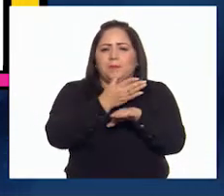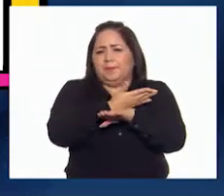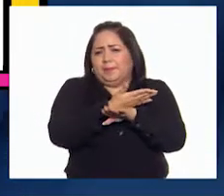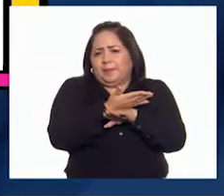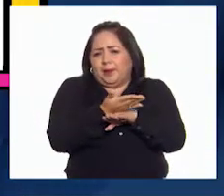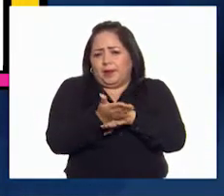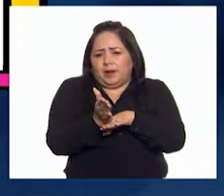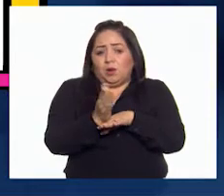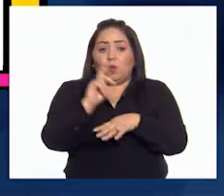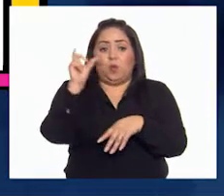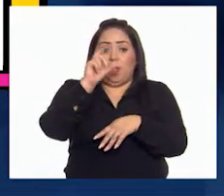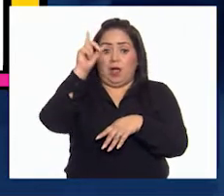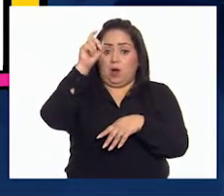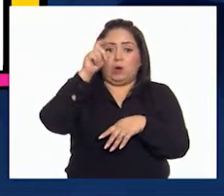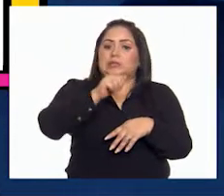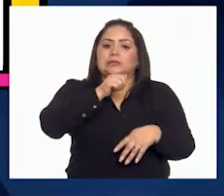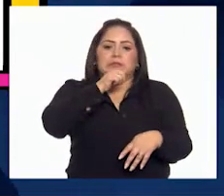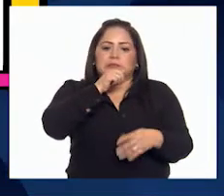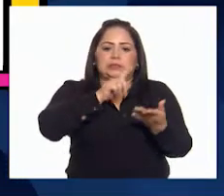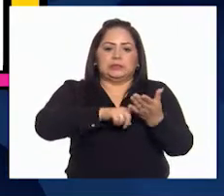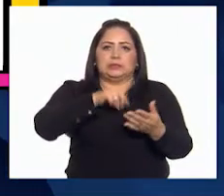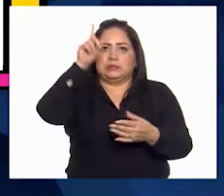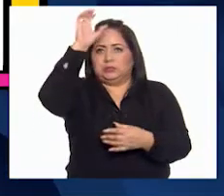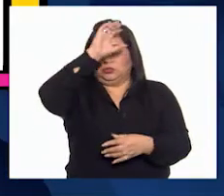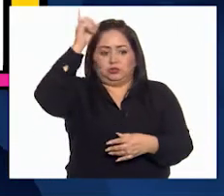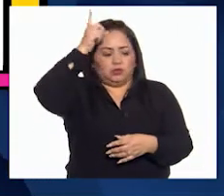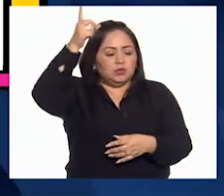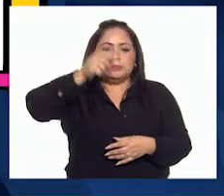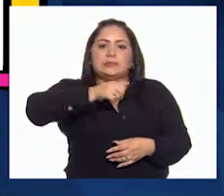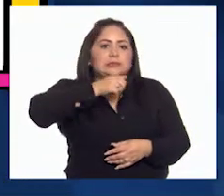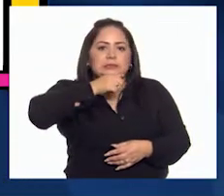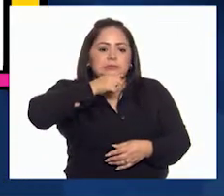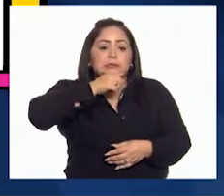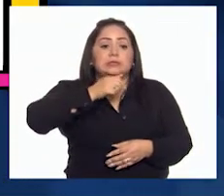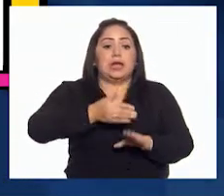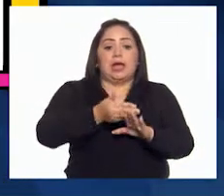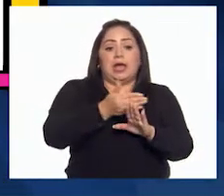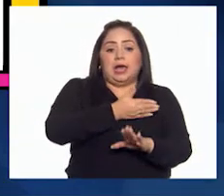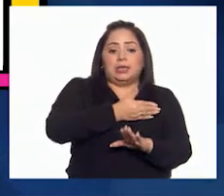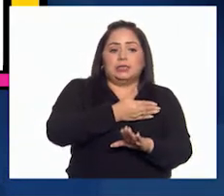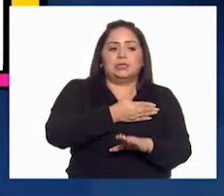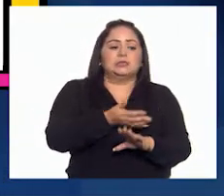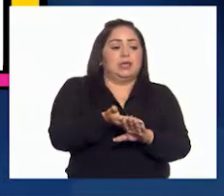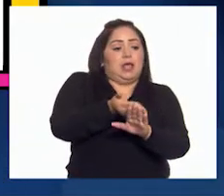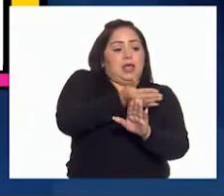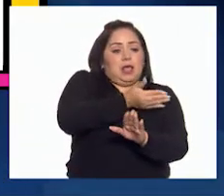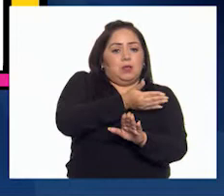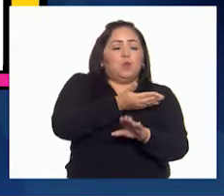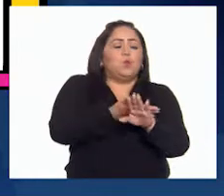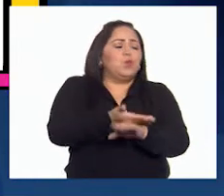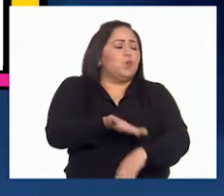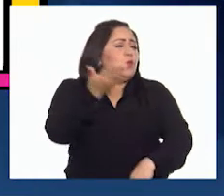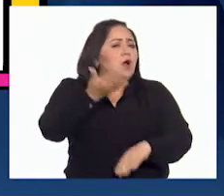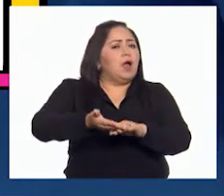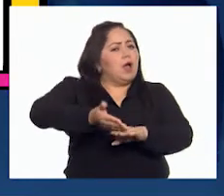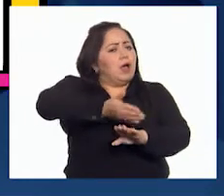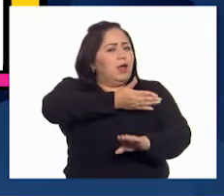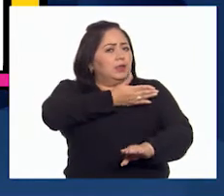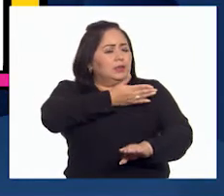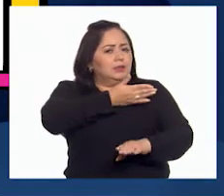blancura, cuando el agua no estaba ni en la ciencia de Dios, antes, muy